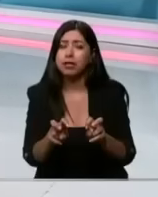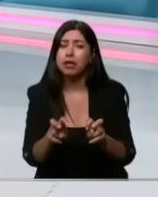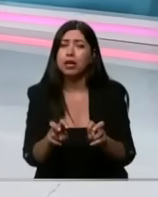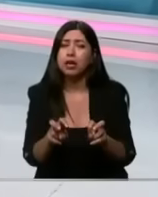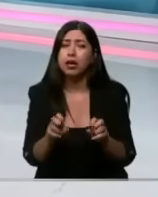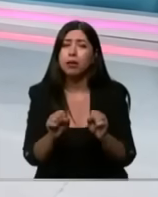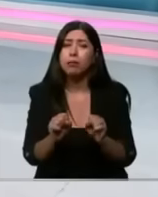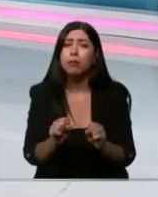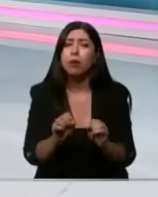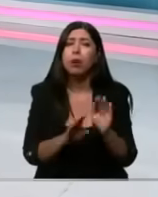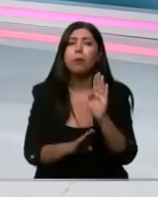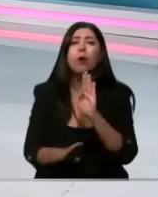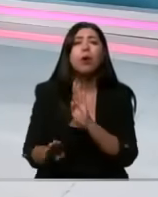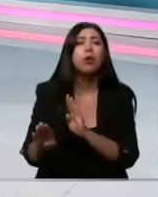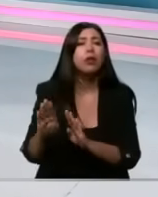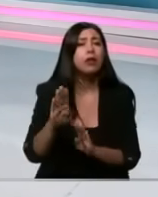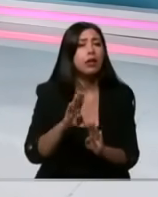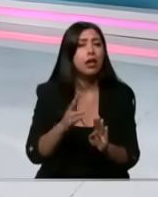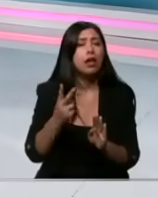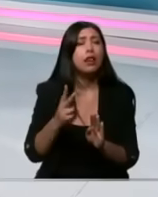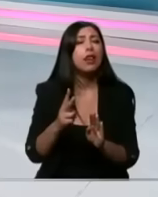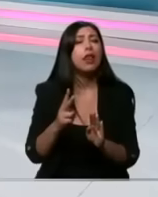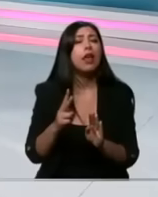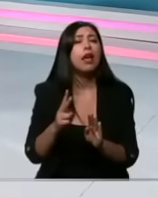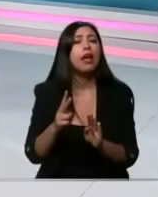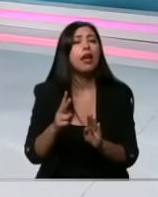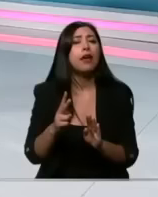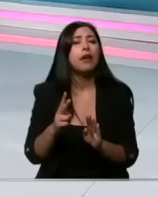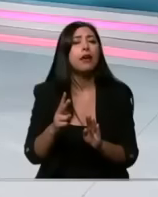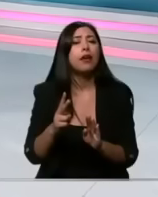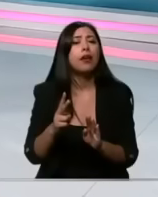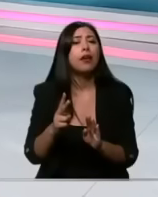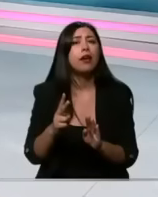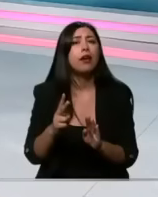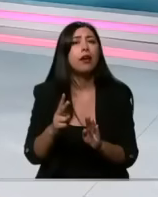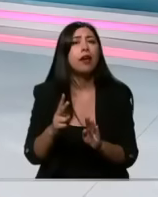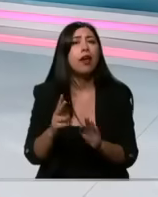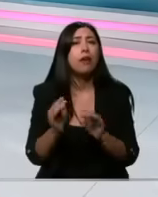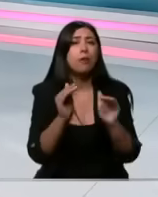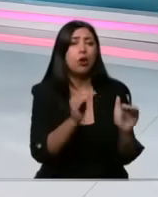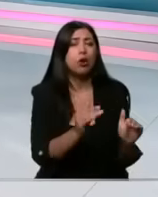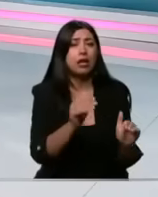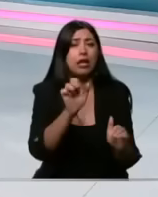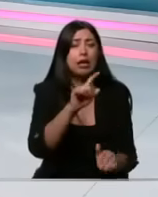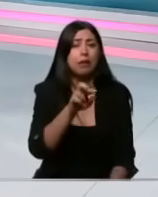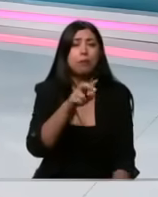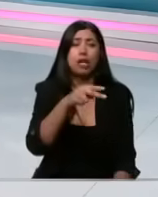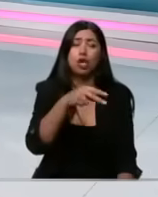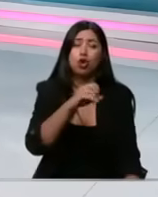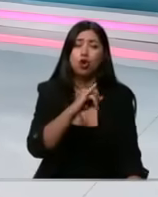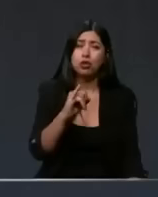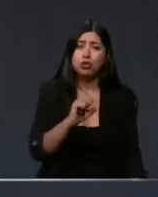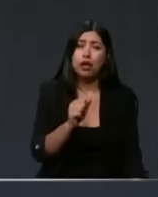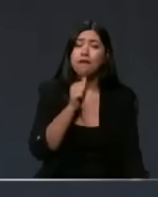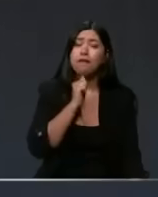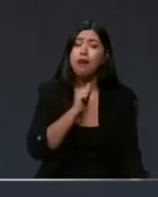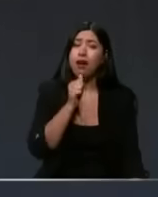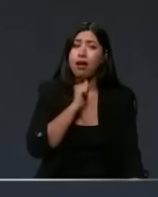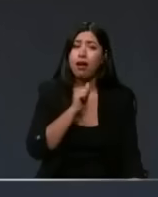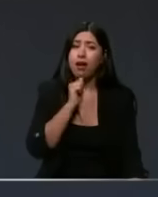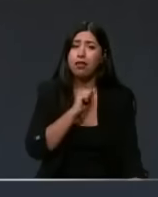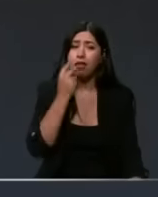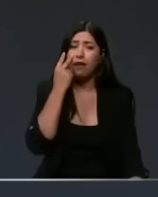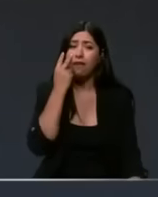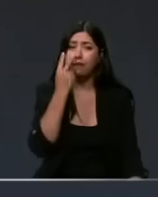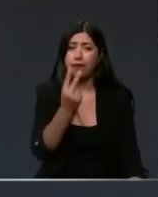de protección que habría encabezado el exdirector de la Policía de Investigaciones en favor de Héctor Espinosa. Pero vamos a ver los detalles, el perfil